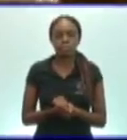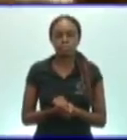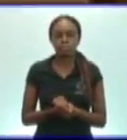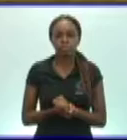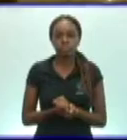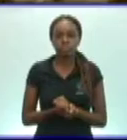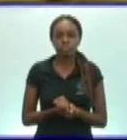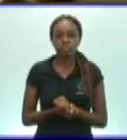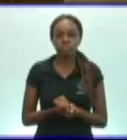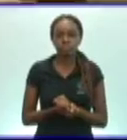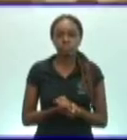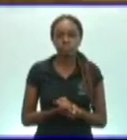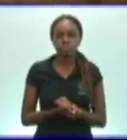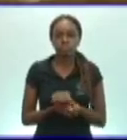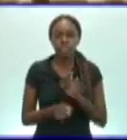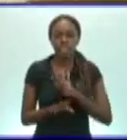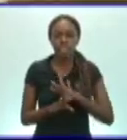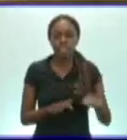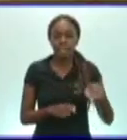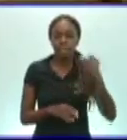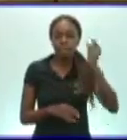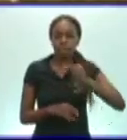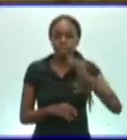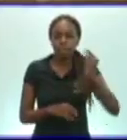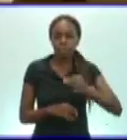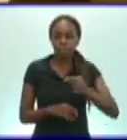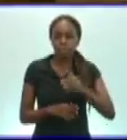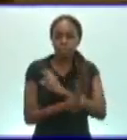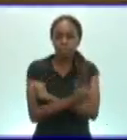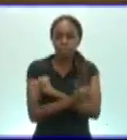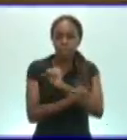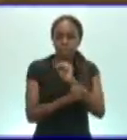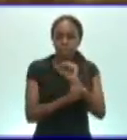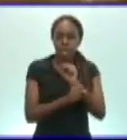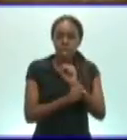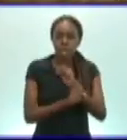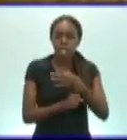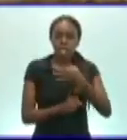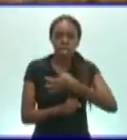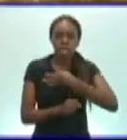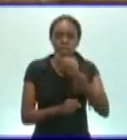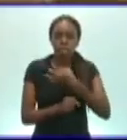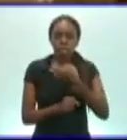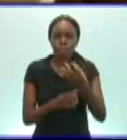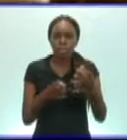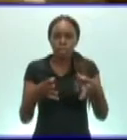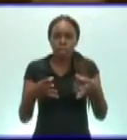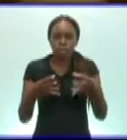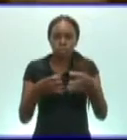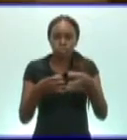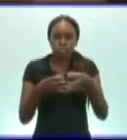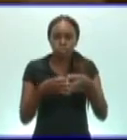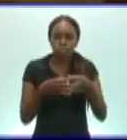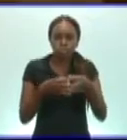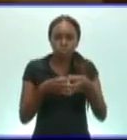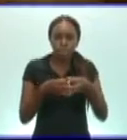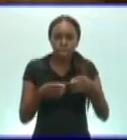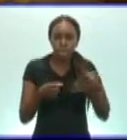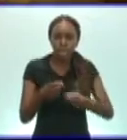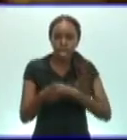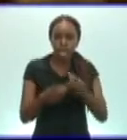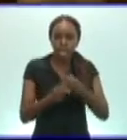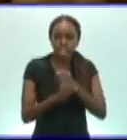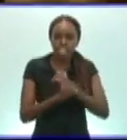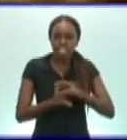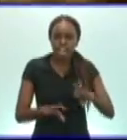A los recién liberados exhorta Céspedes a unirse a su guerra por la independencia. La respuesta es clara y